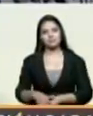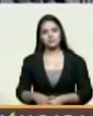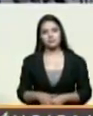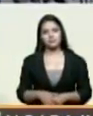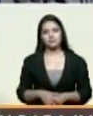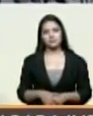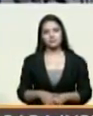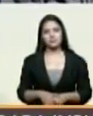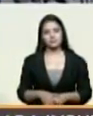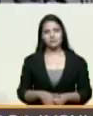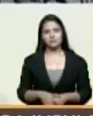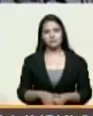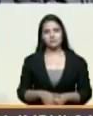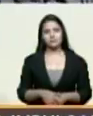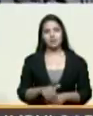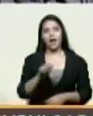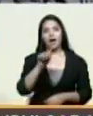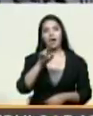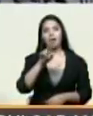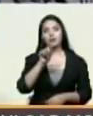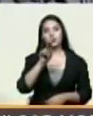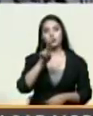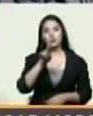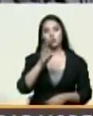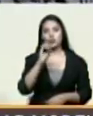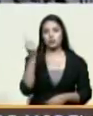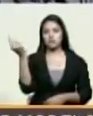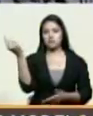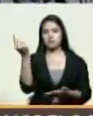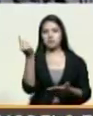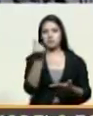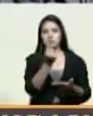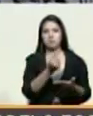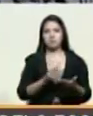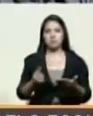Michelena, ¿verdad? Arturo Michelena, Miranda en la carraca.